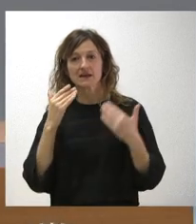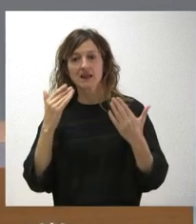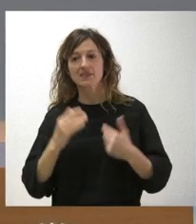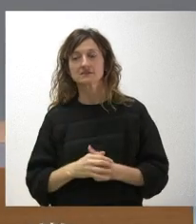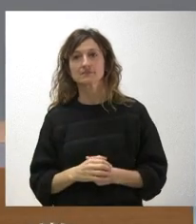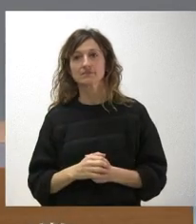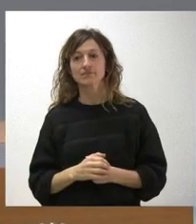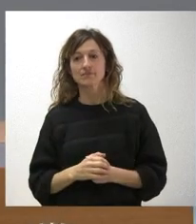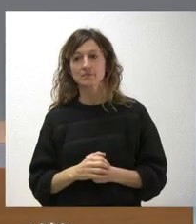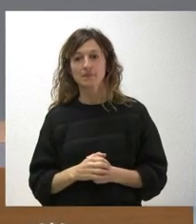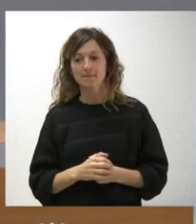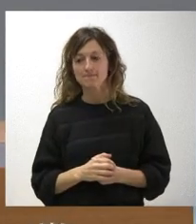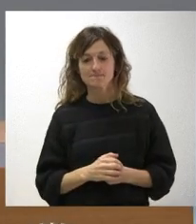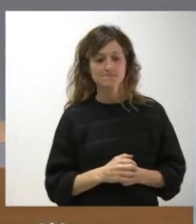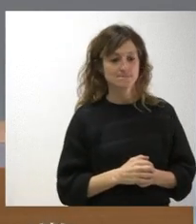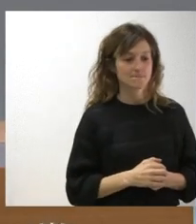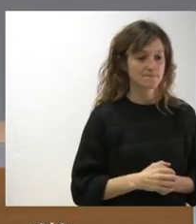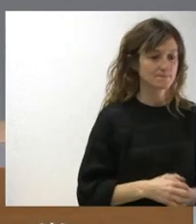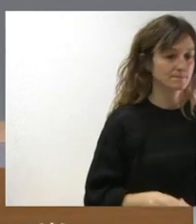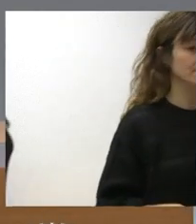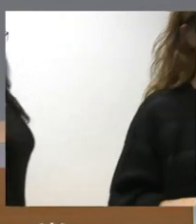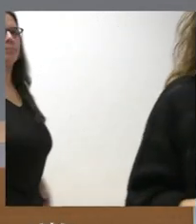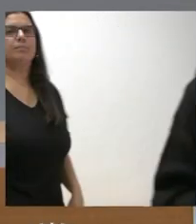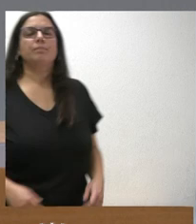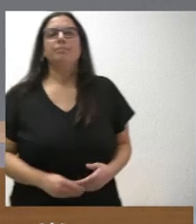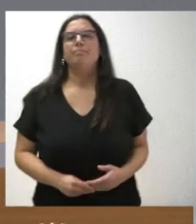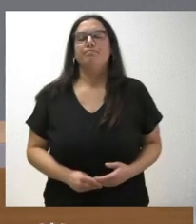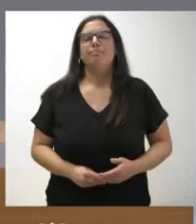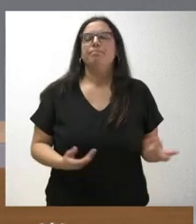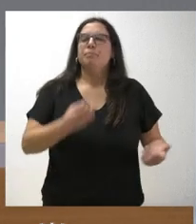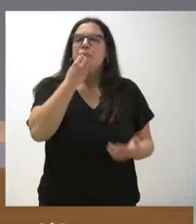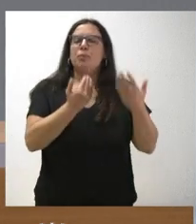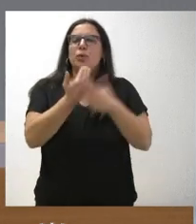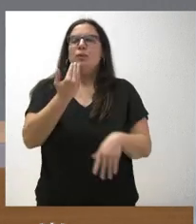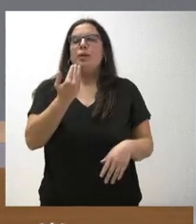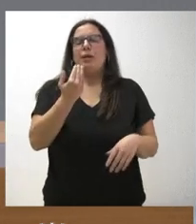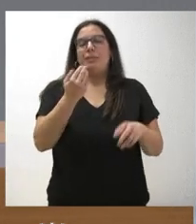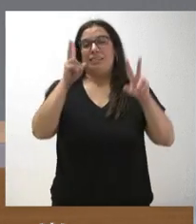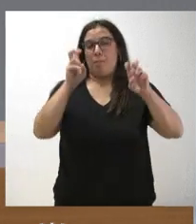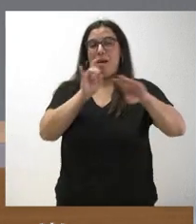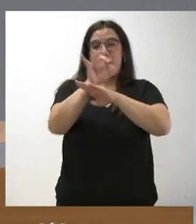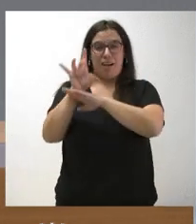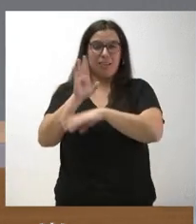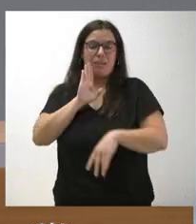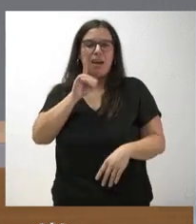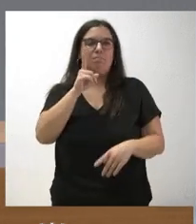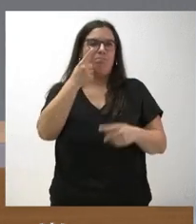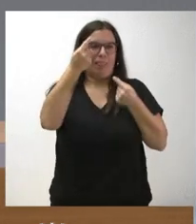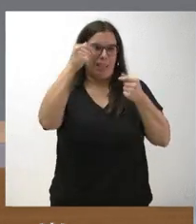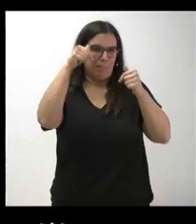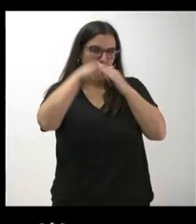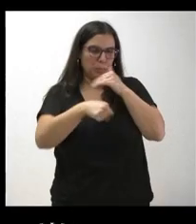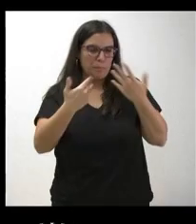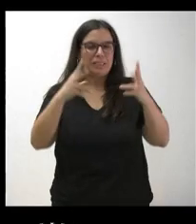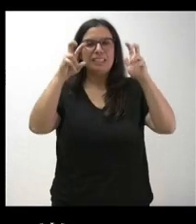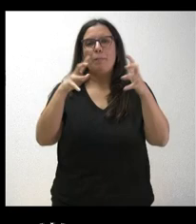gracias portavoz Buenos días por seguir concretando su respuesta con el tema de las cartas en materia de infraestructura El